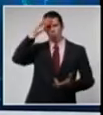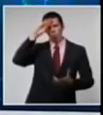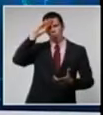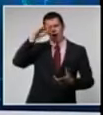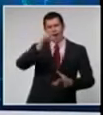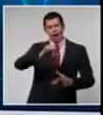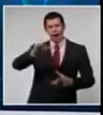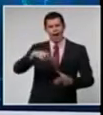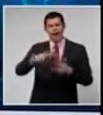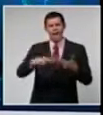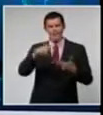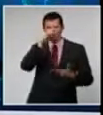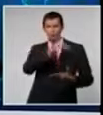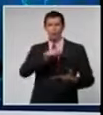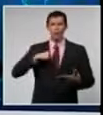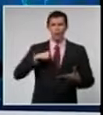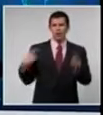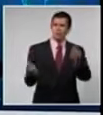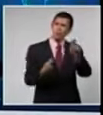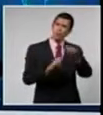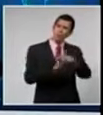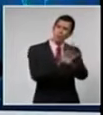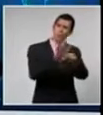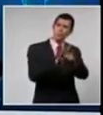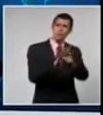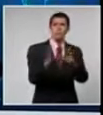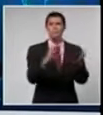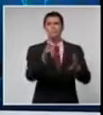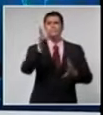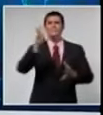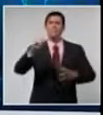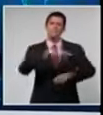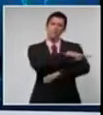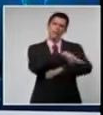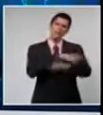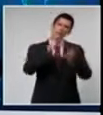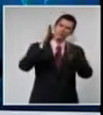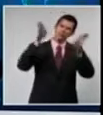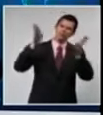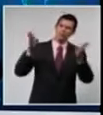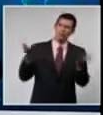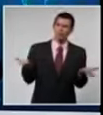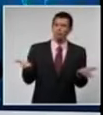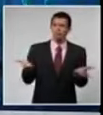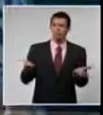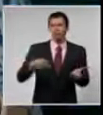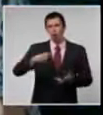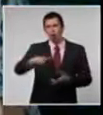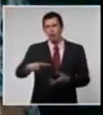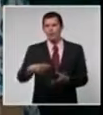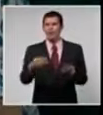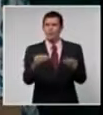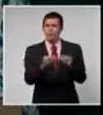la intensidad de ese anhelo que cada día cobra más simpatizantes en todos los continentes.